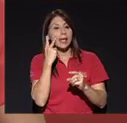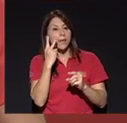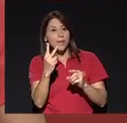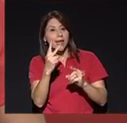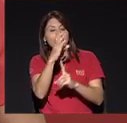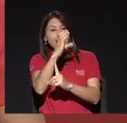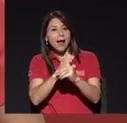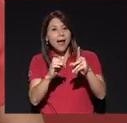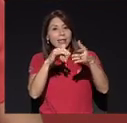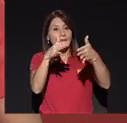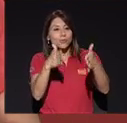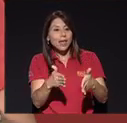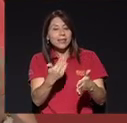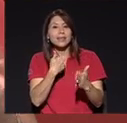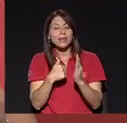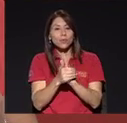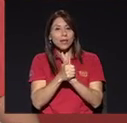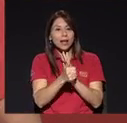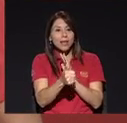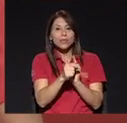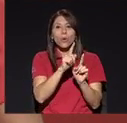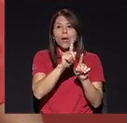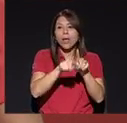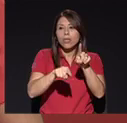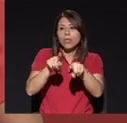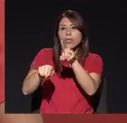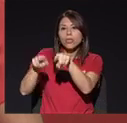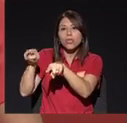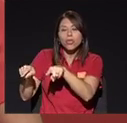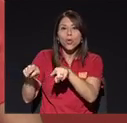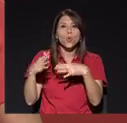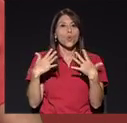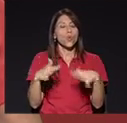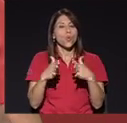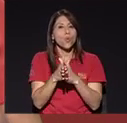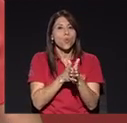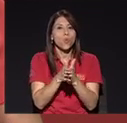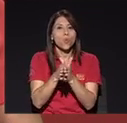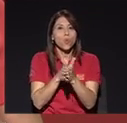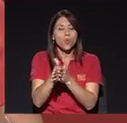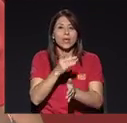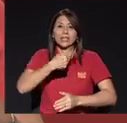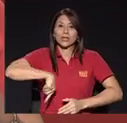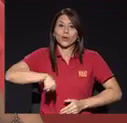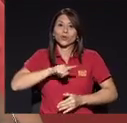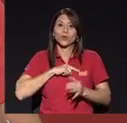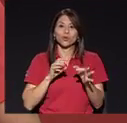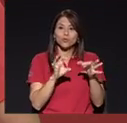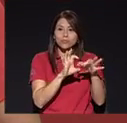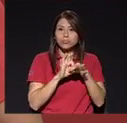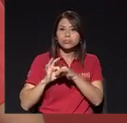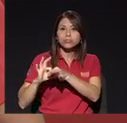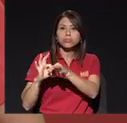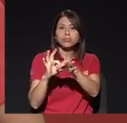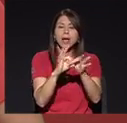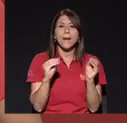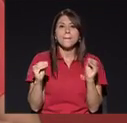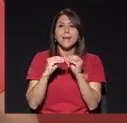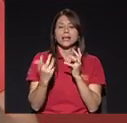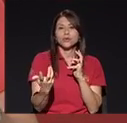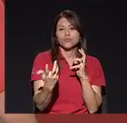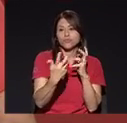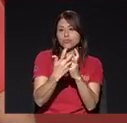talento de cada estudiante como la riqueza de esa diversidad. Entonces, si nos articulamos, nos volvemos más complementarios en nuestro